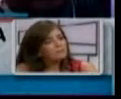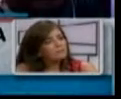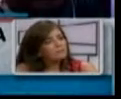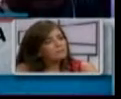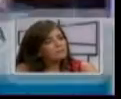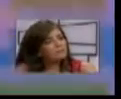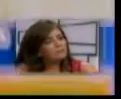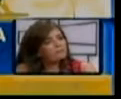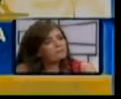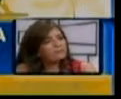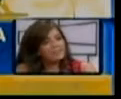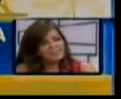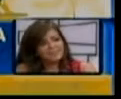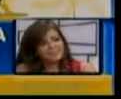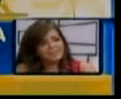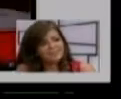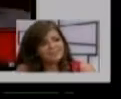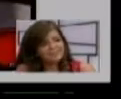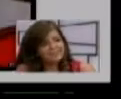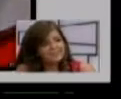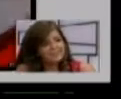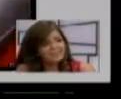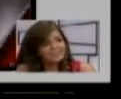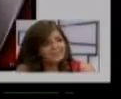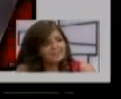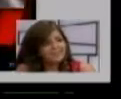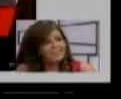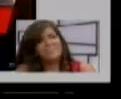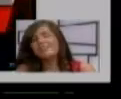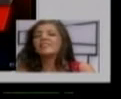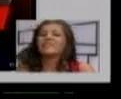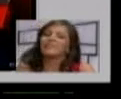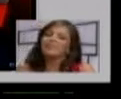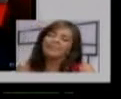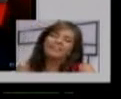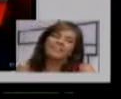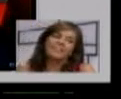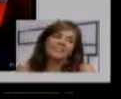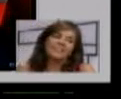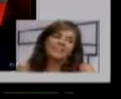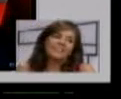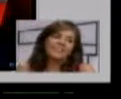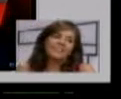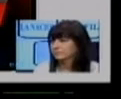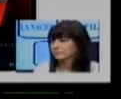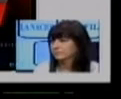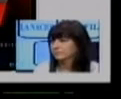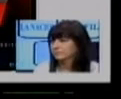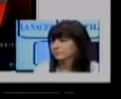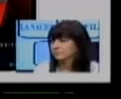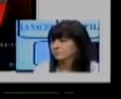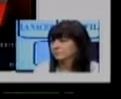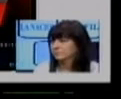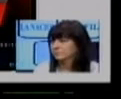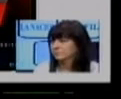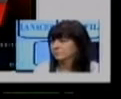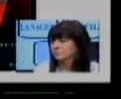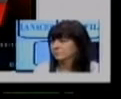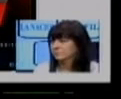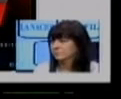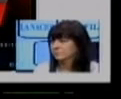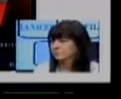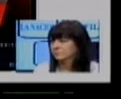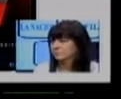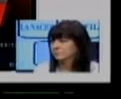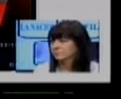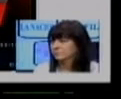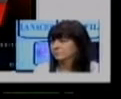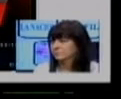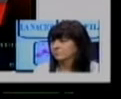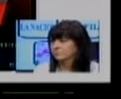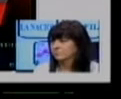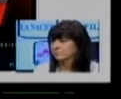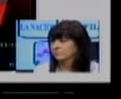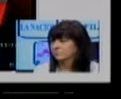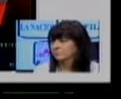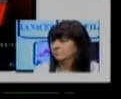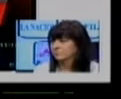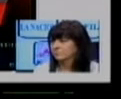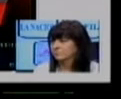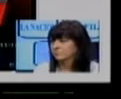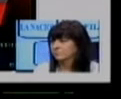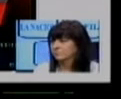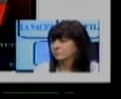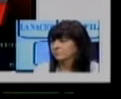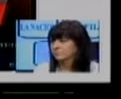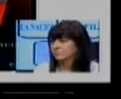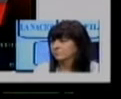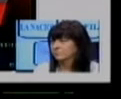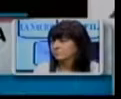otro. Así es la Corpo. Ayer profetizó de modo agorero y pifió. Hoy no tiene el